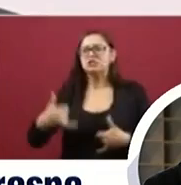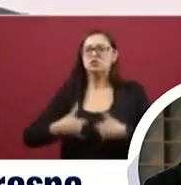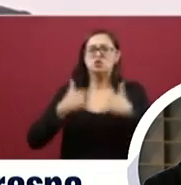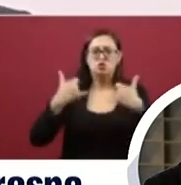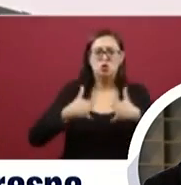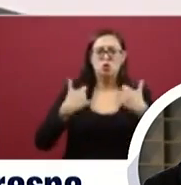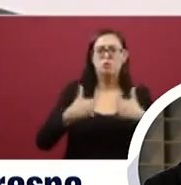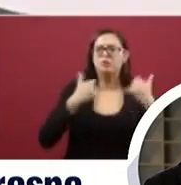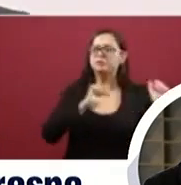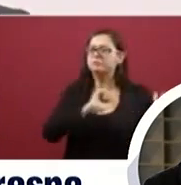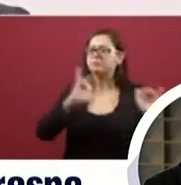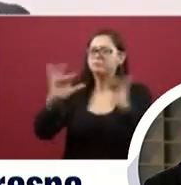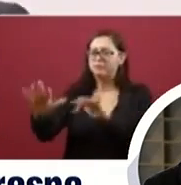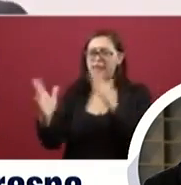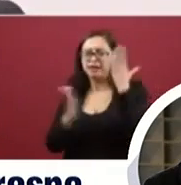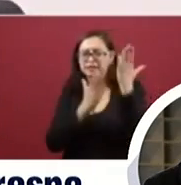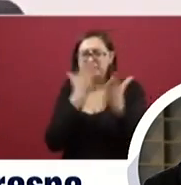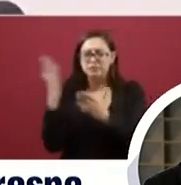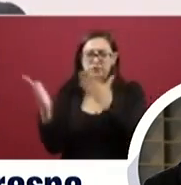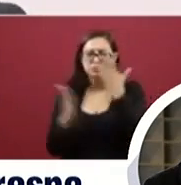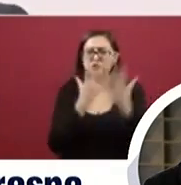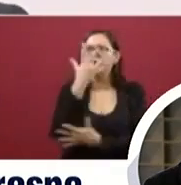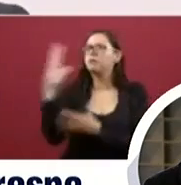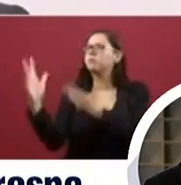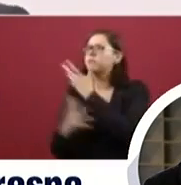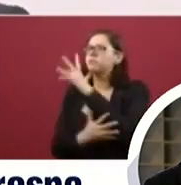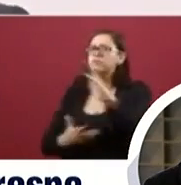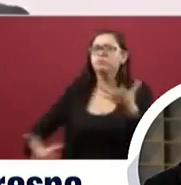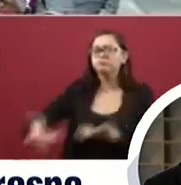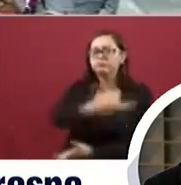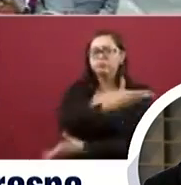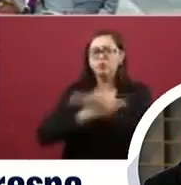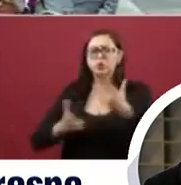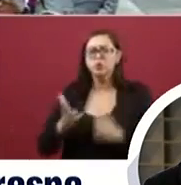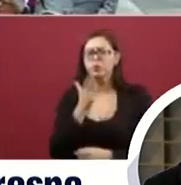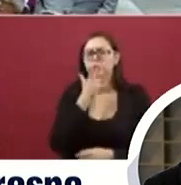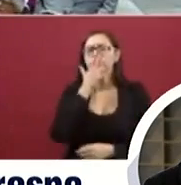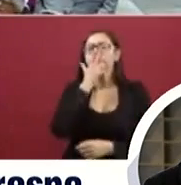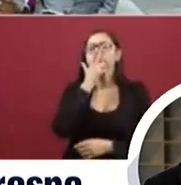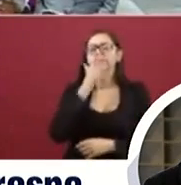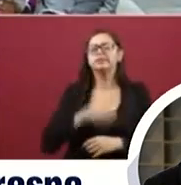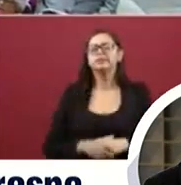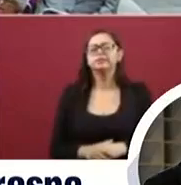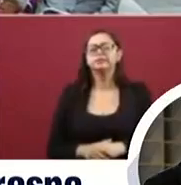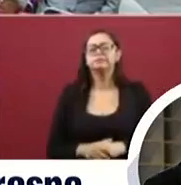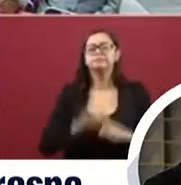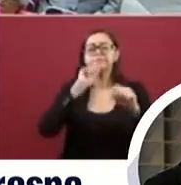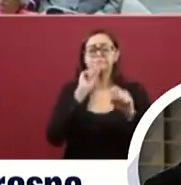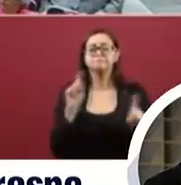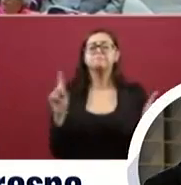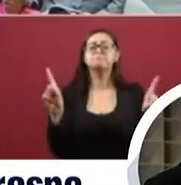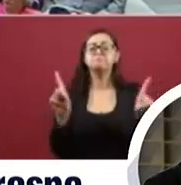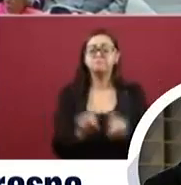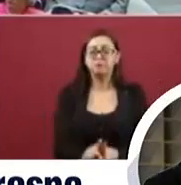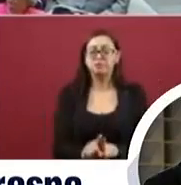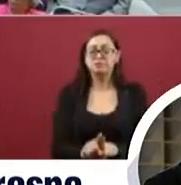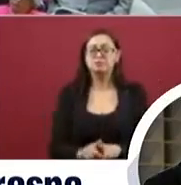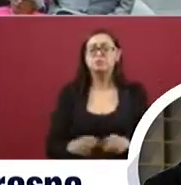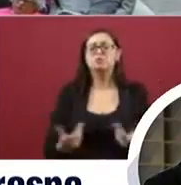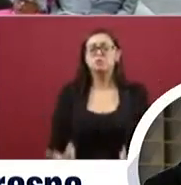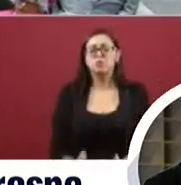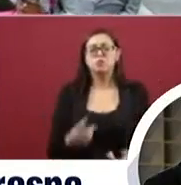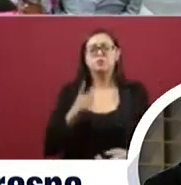la calificación de inversión, ¿no? Y eso sí puede generar fuga de capitales, suspensión de